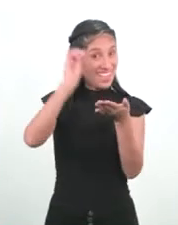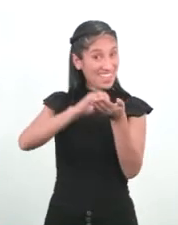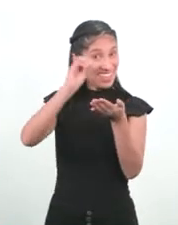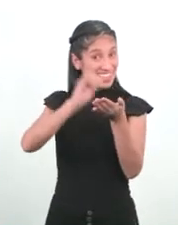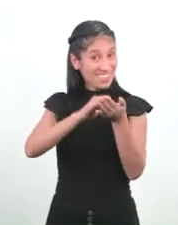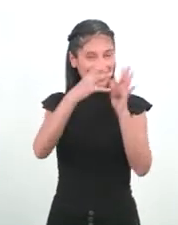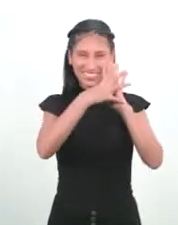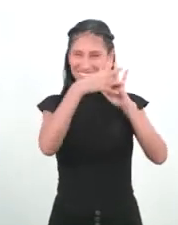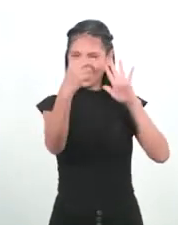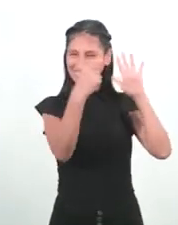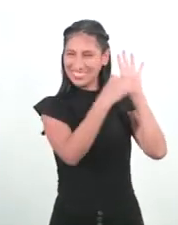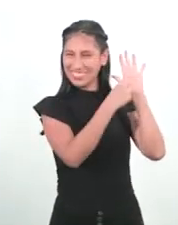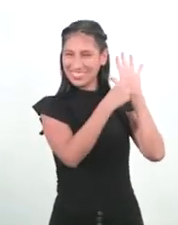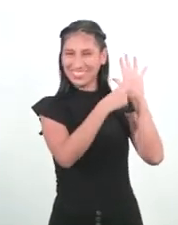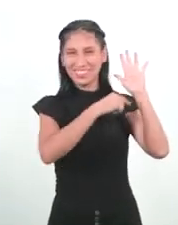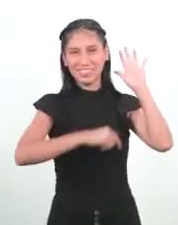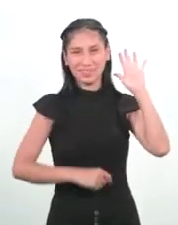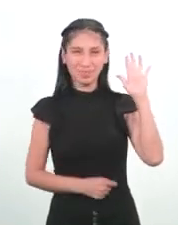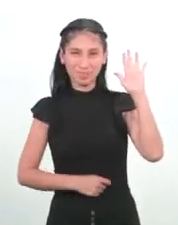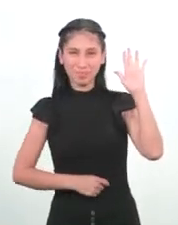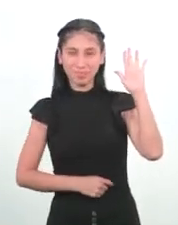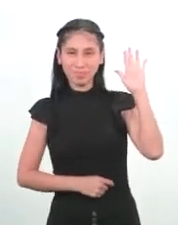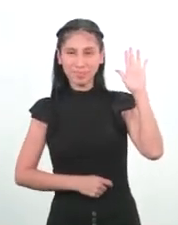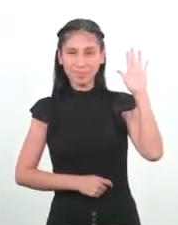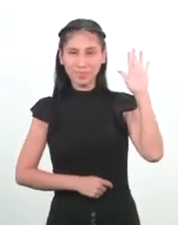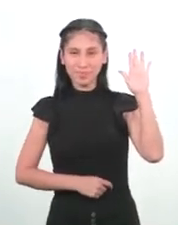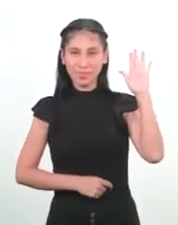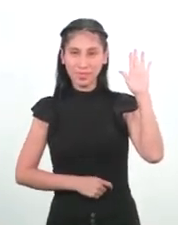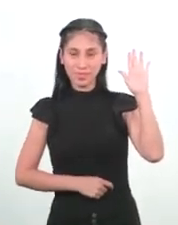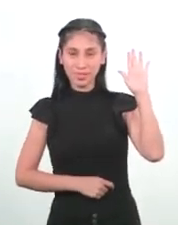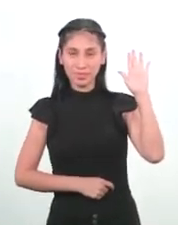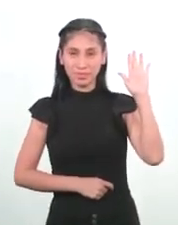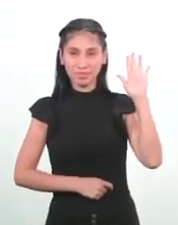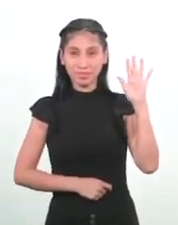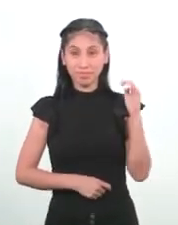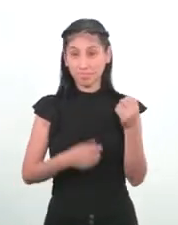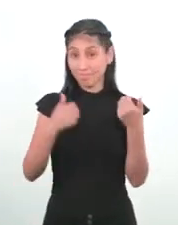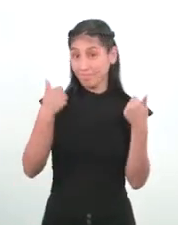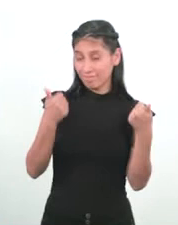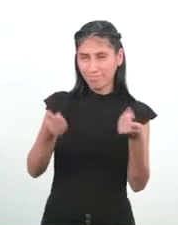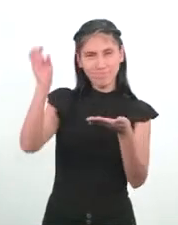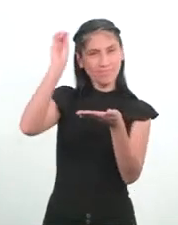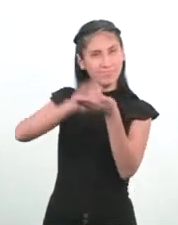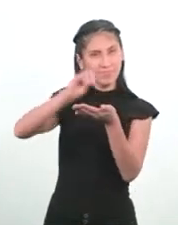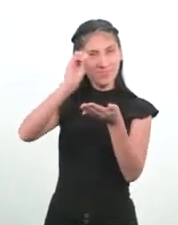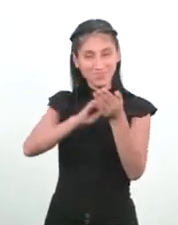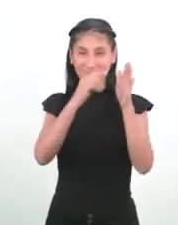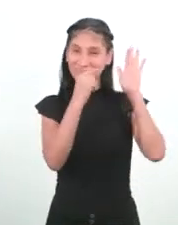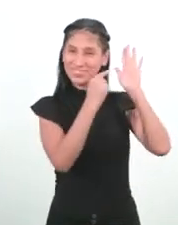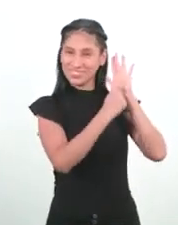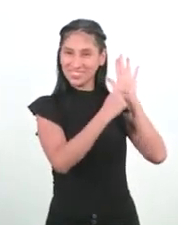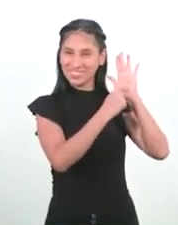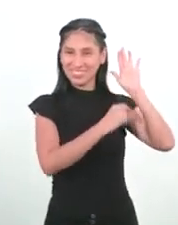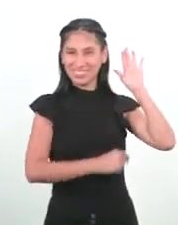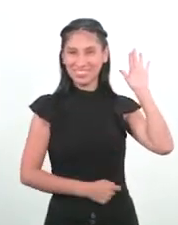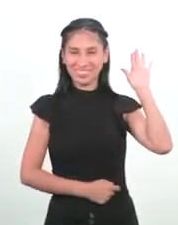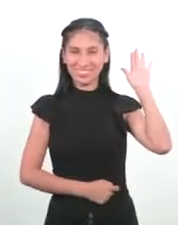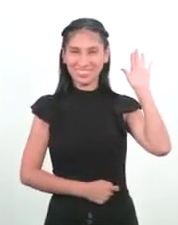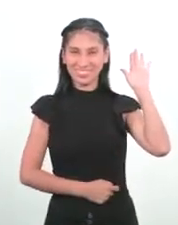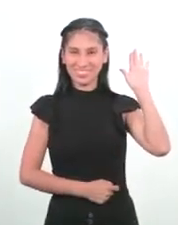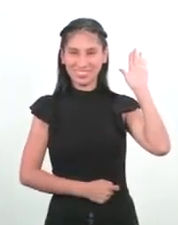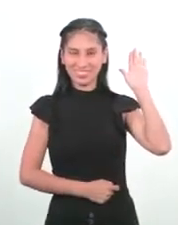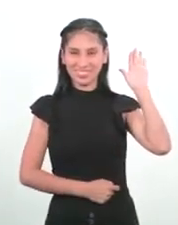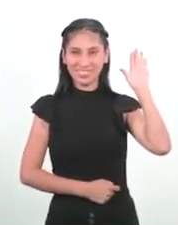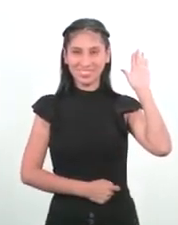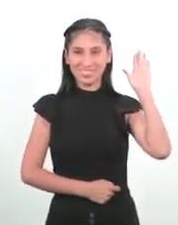conmigo. Pum, a, pum, a, pum, a, a. Una vez más. Pum, a, pum, a,